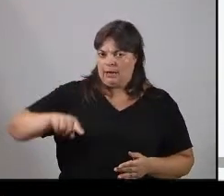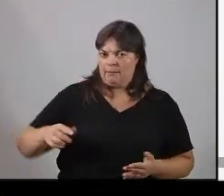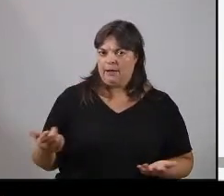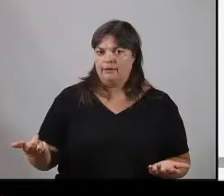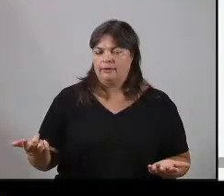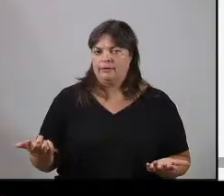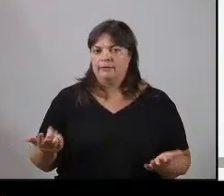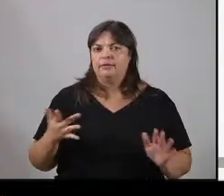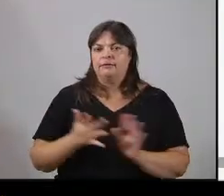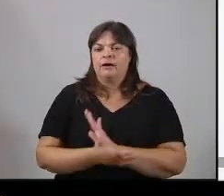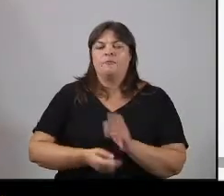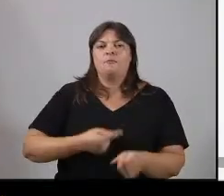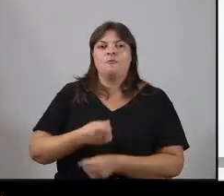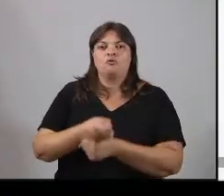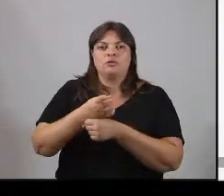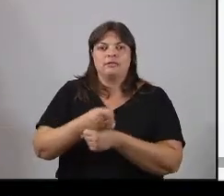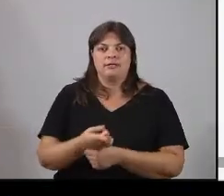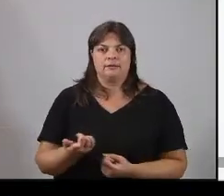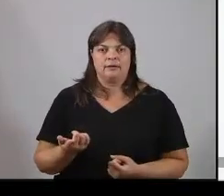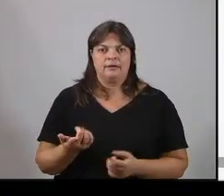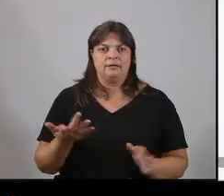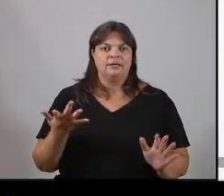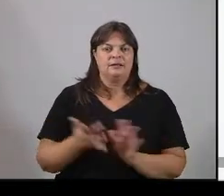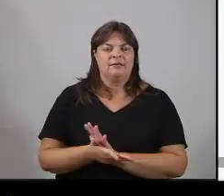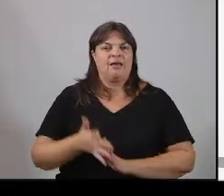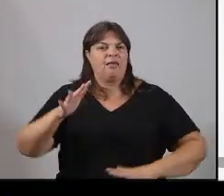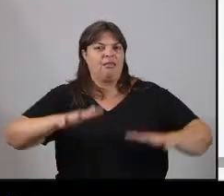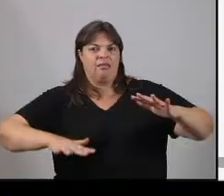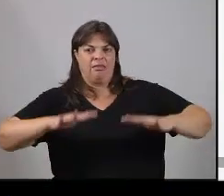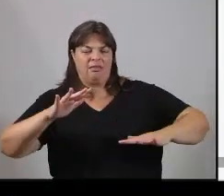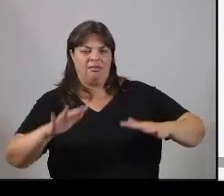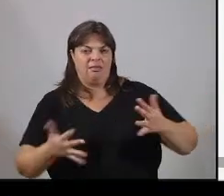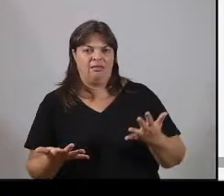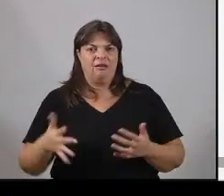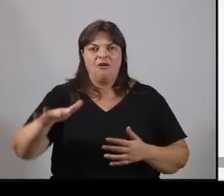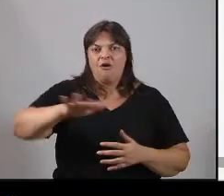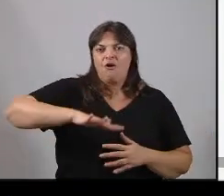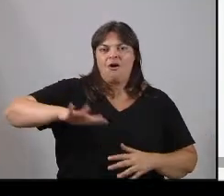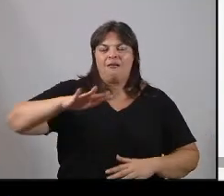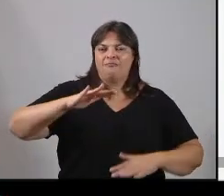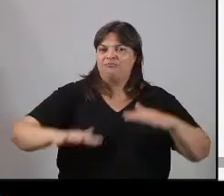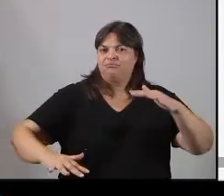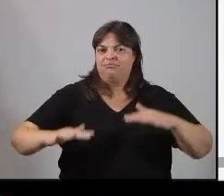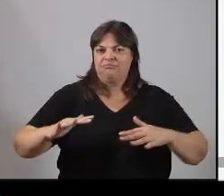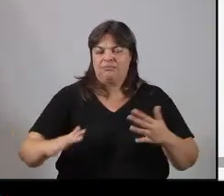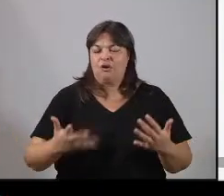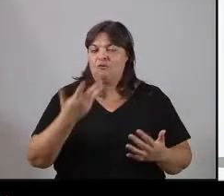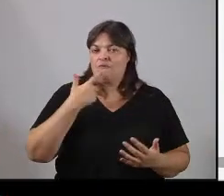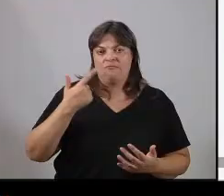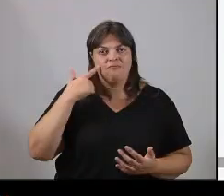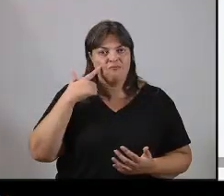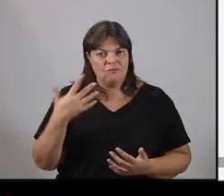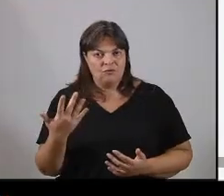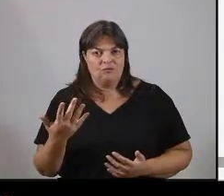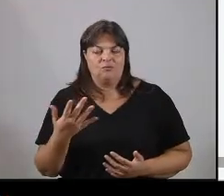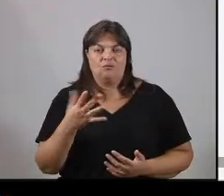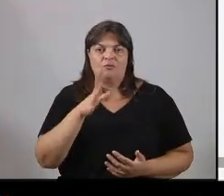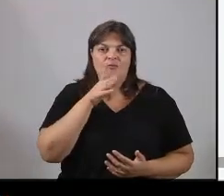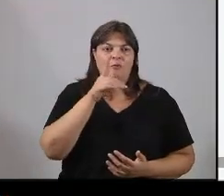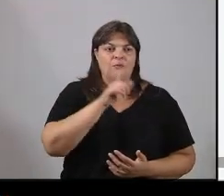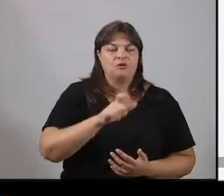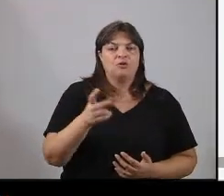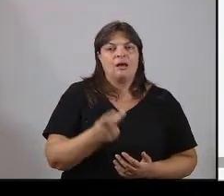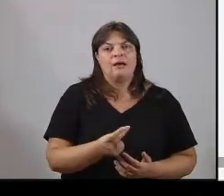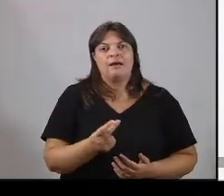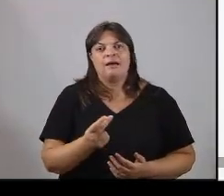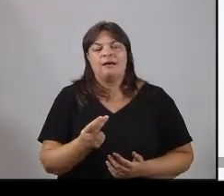figura impositiva que además provoca deslocalizaciones y deslocalizaciones además muy conocidas, ¿no?, de contribuyentes que se marchan